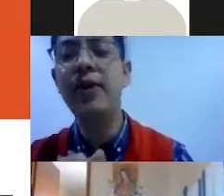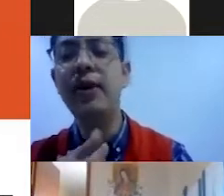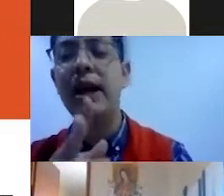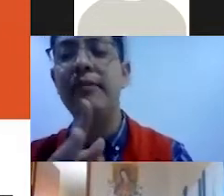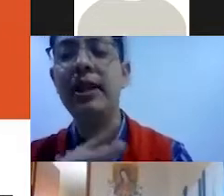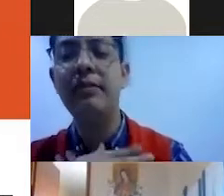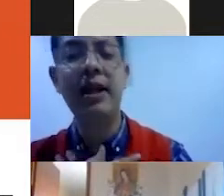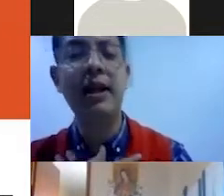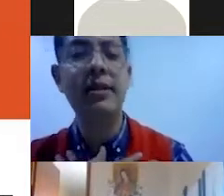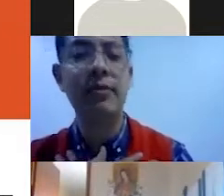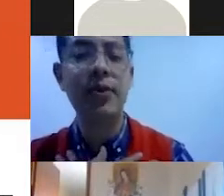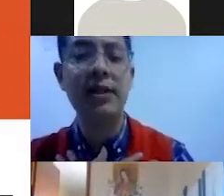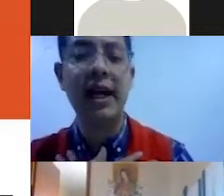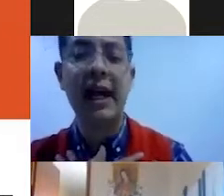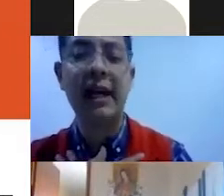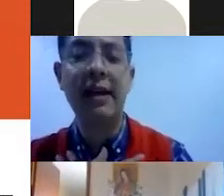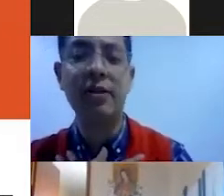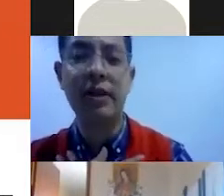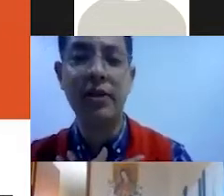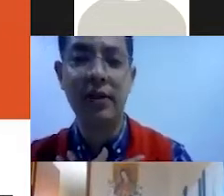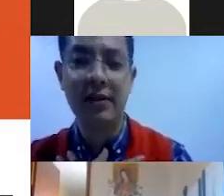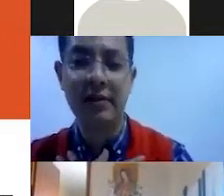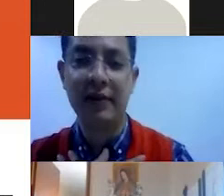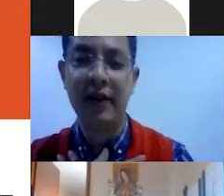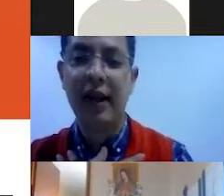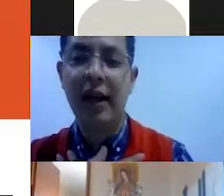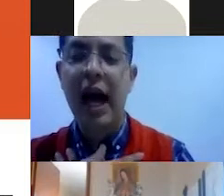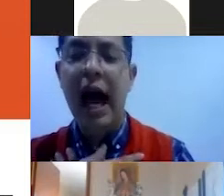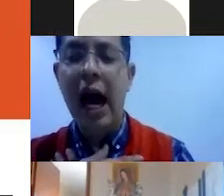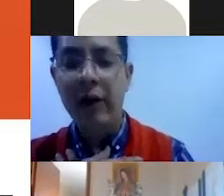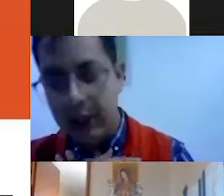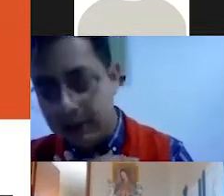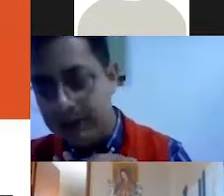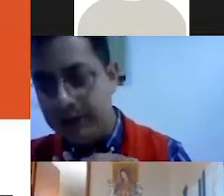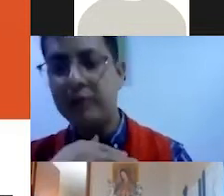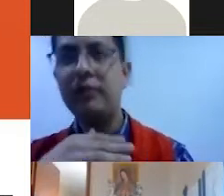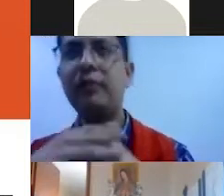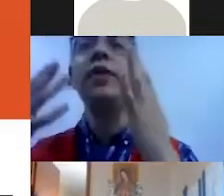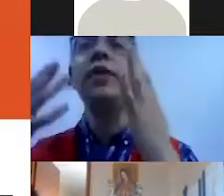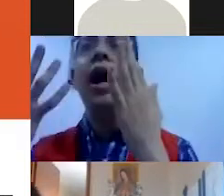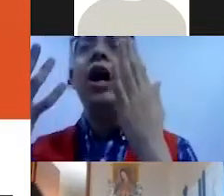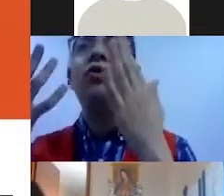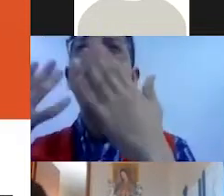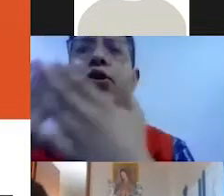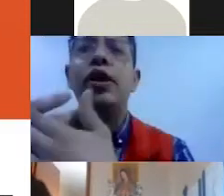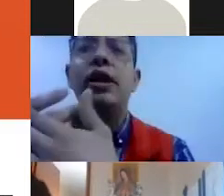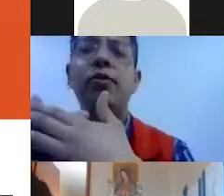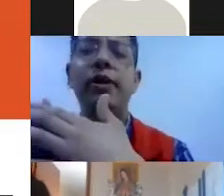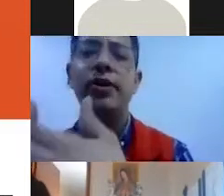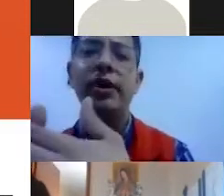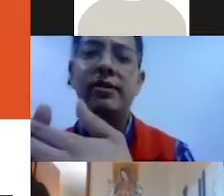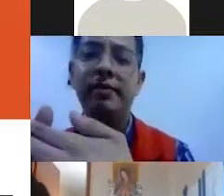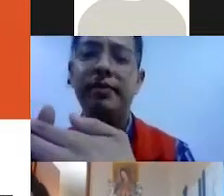refiero con minimizar las interrupciones entre las compresiones. Ahora bien, nosotros al